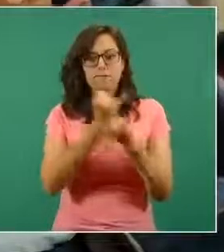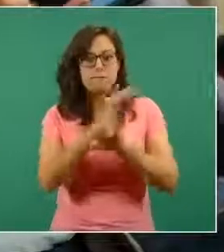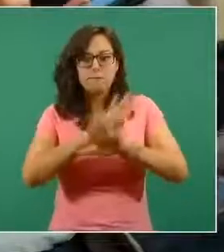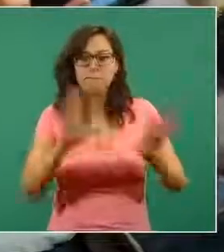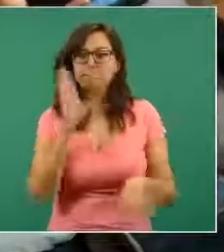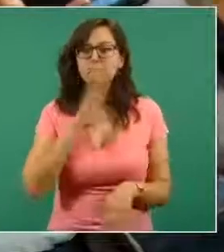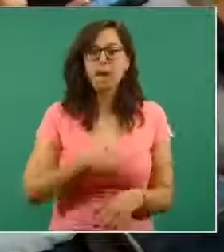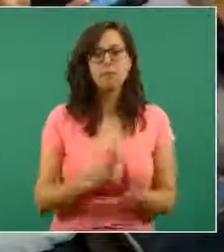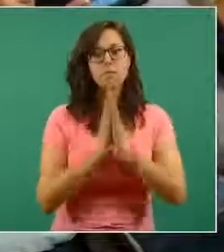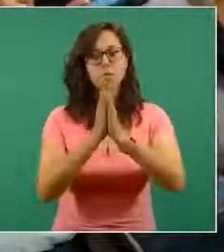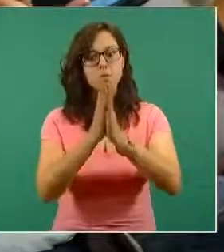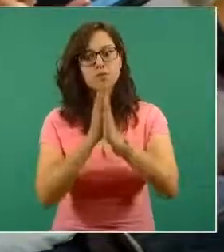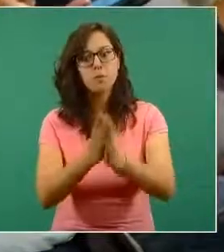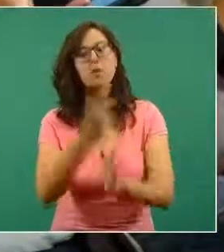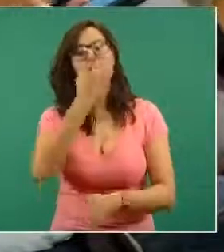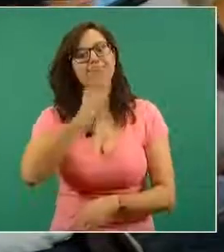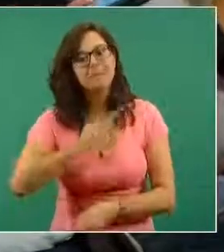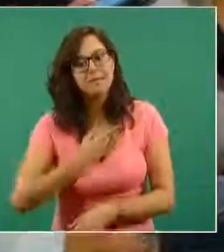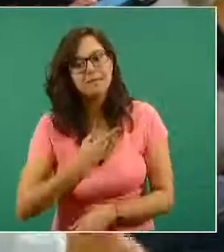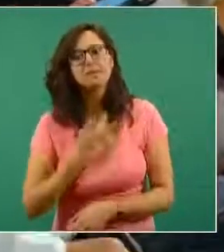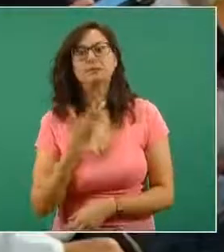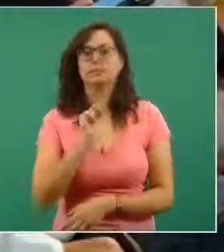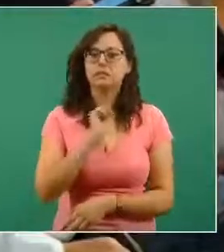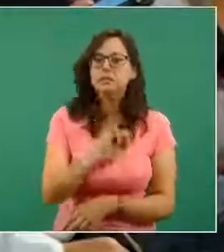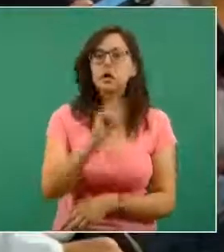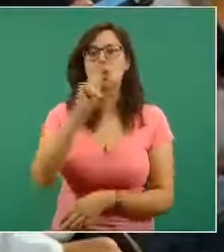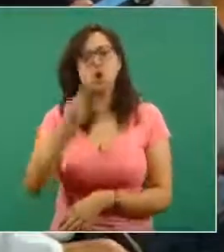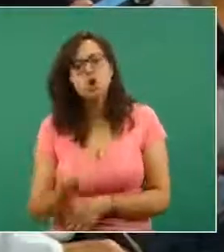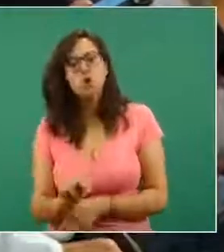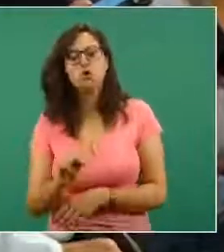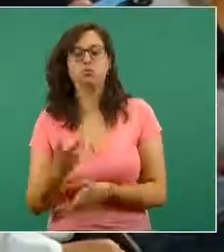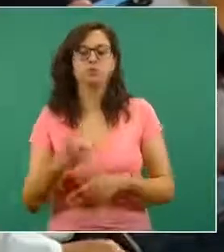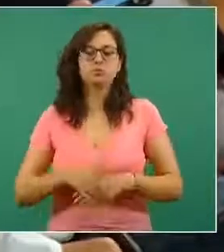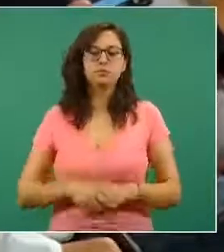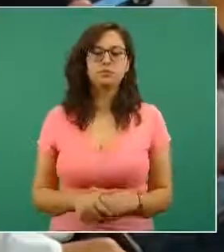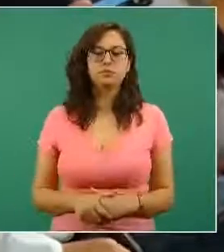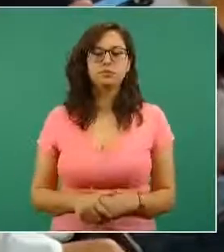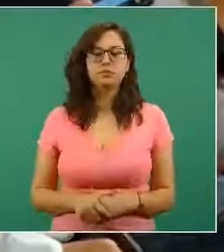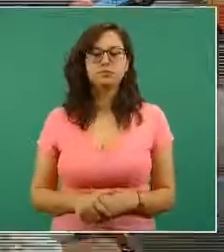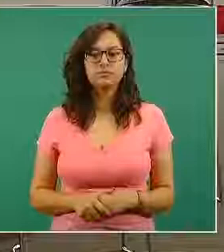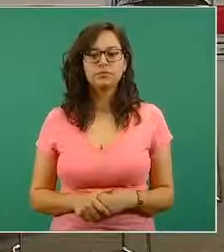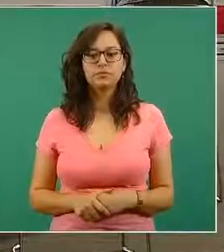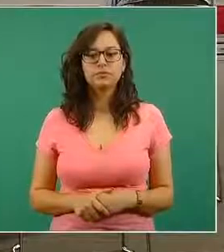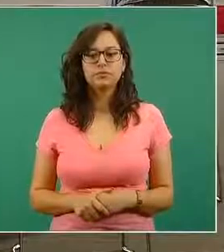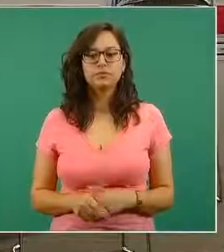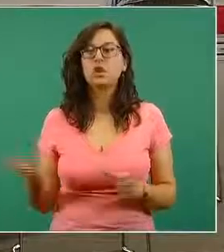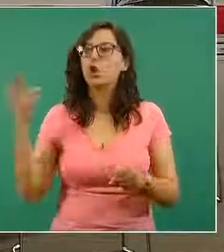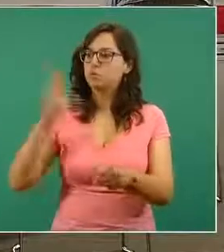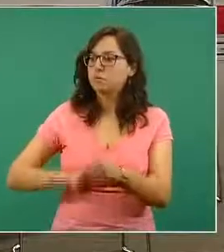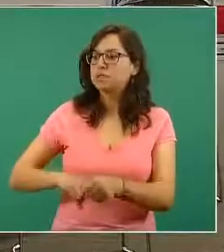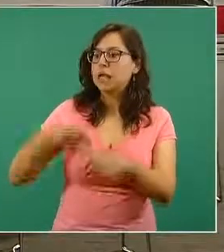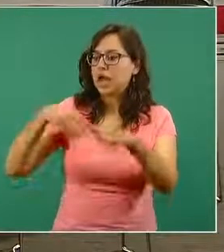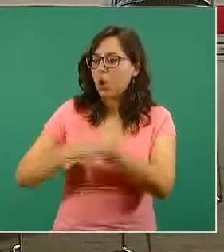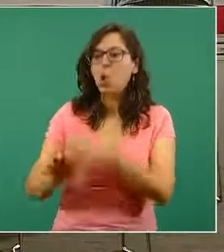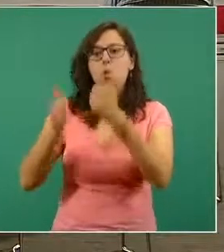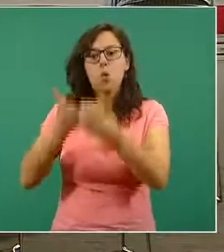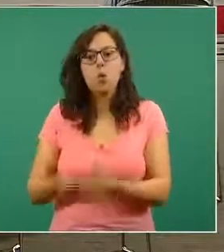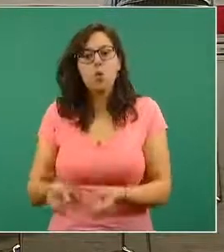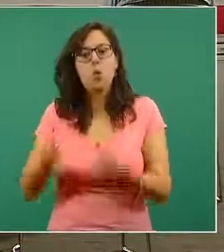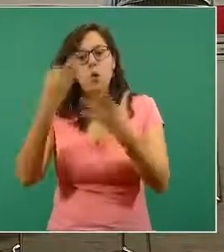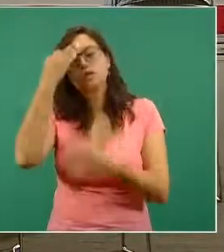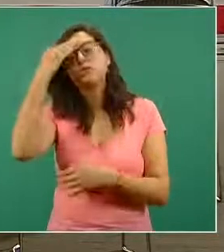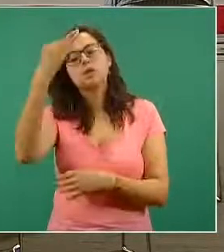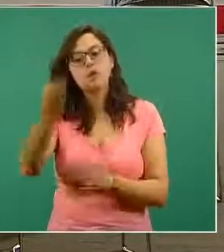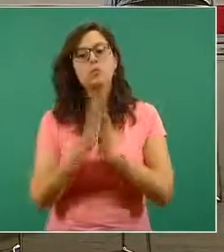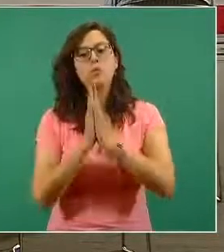inexacta. Por favor, confírmenos esta situación. ¿Estuvo o no estuvo hospitalizado? ¿Cuánto tiempo? Bueno, ya dijeron que sí, pero ¿cuánto tiempo?